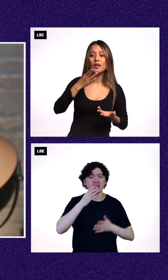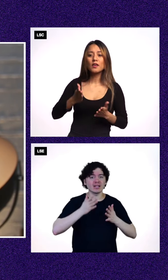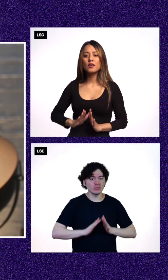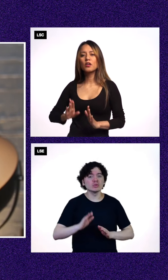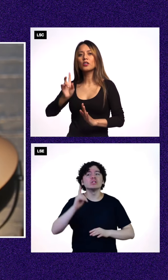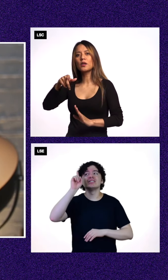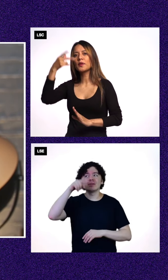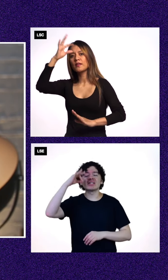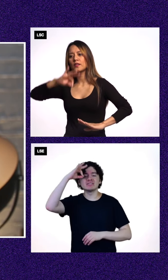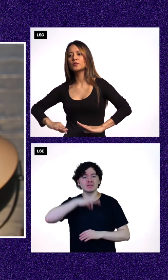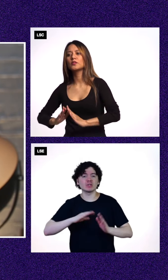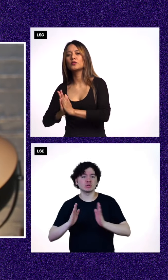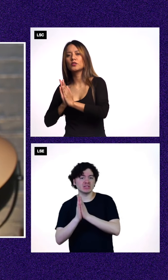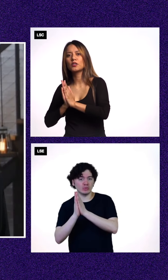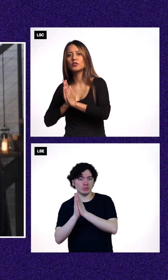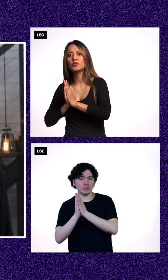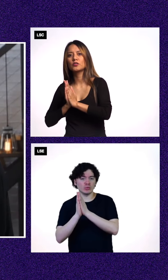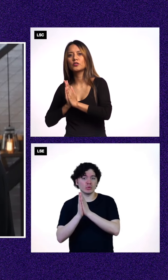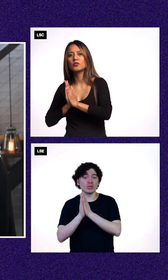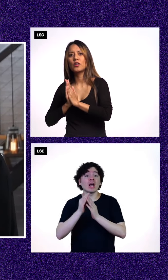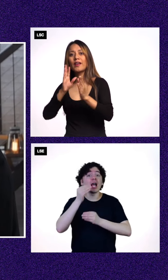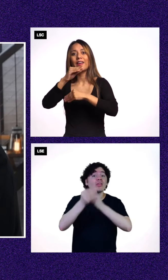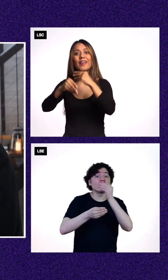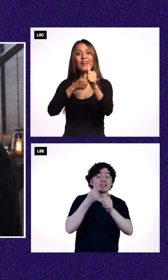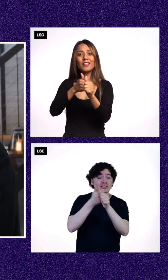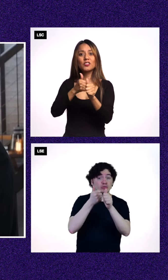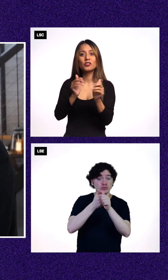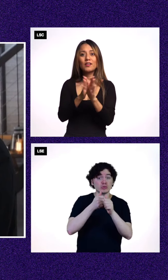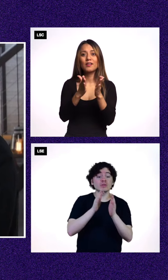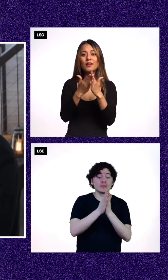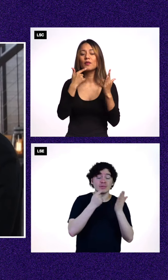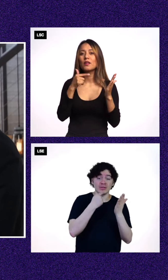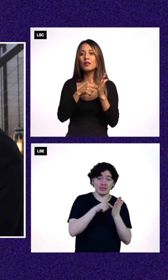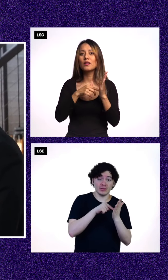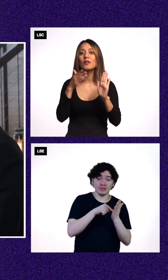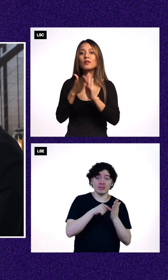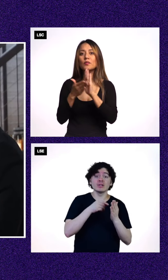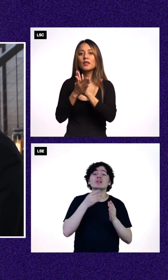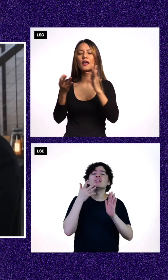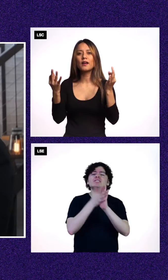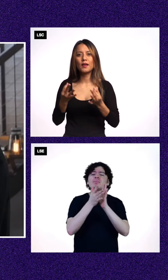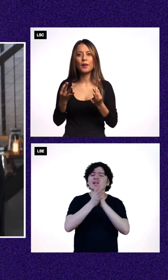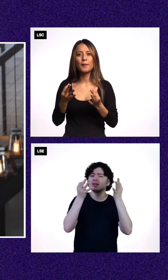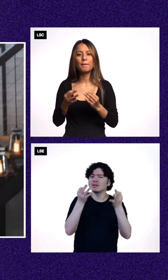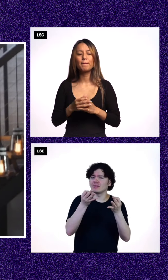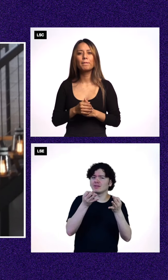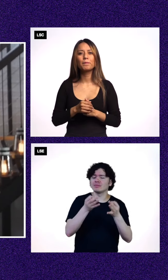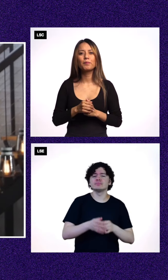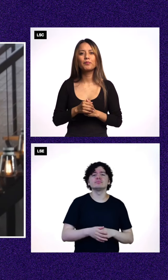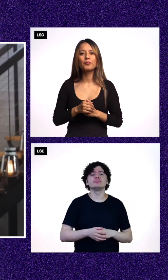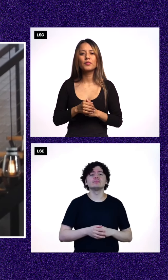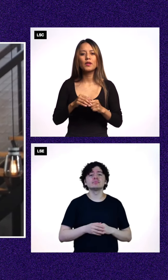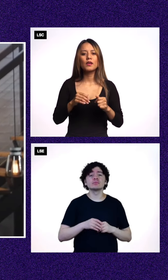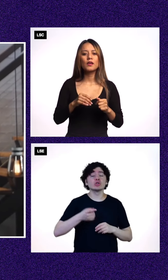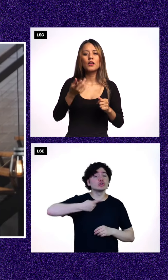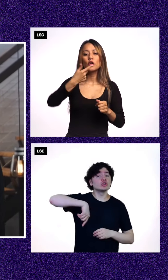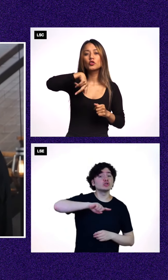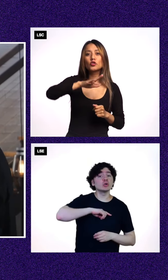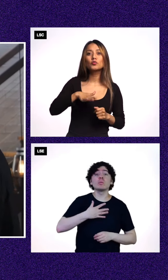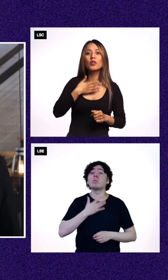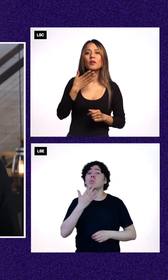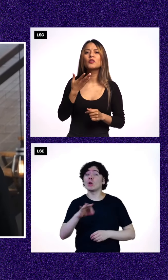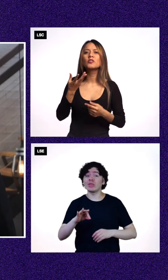describe en Hechos capítulo 9, versículo 31, como consolador. La Escritura dice que podemos disfrutar del